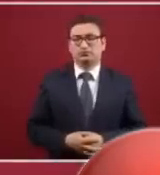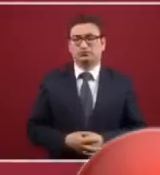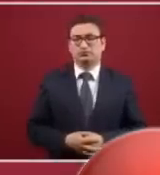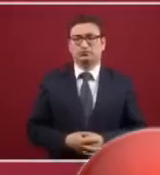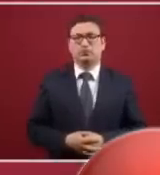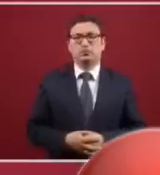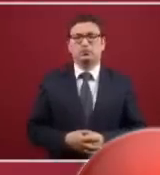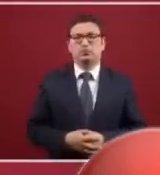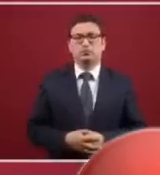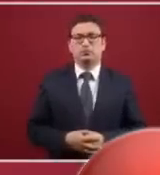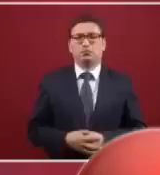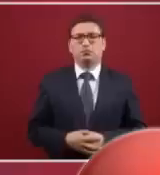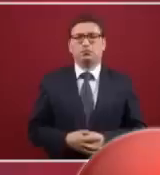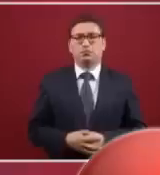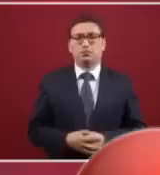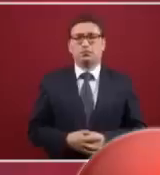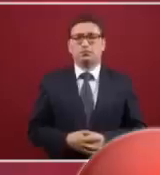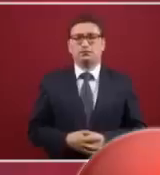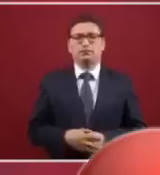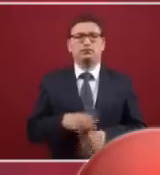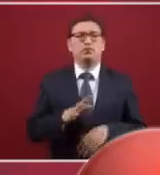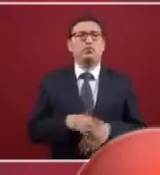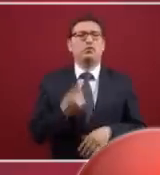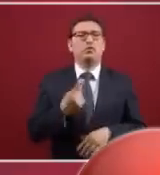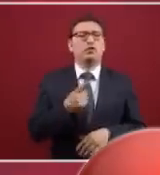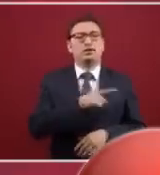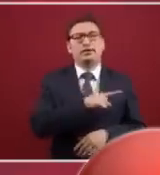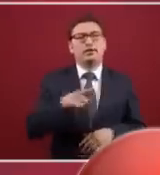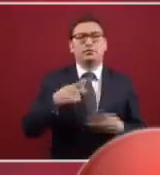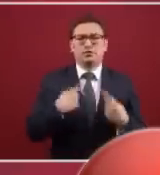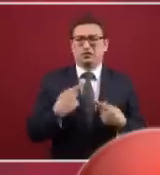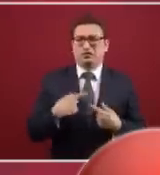porque el cuestionamiento no pasa